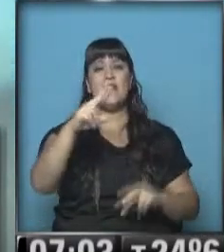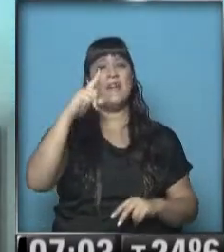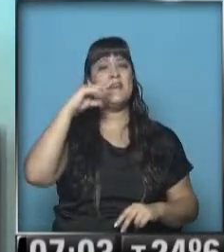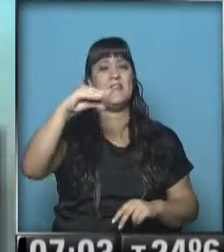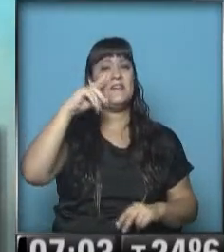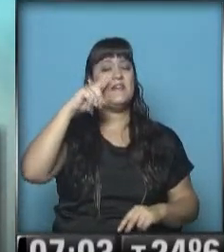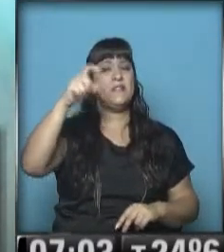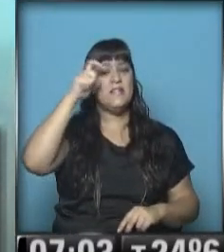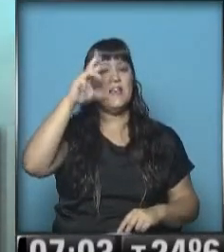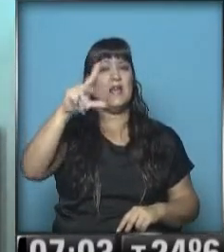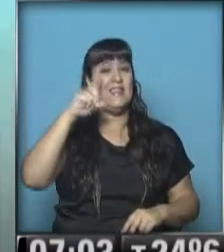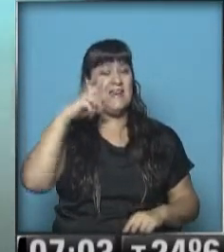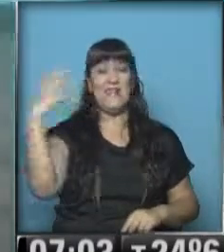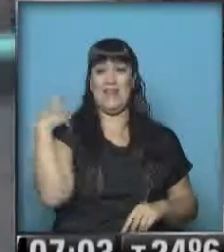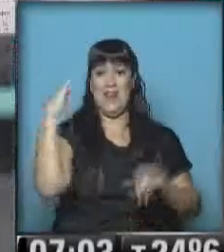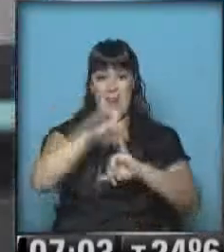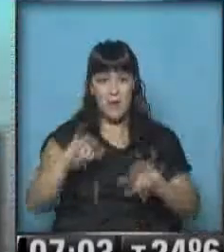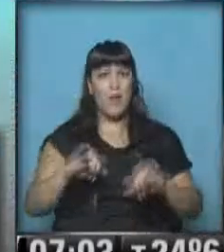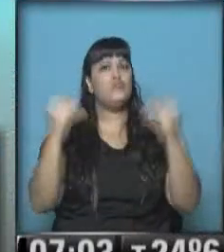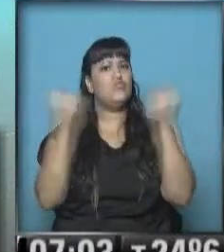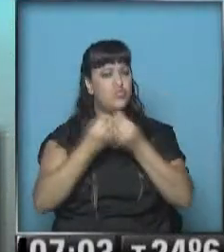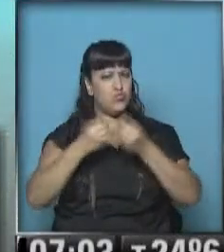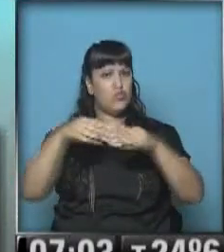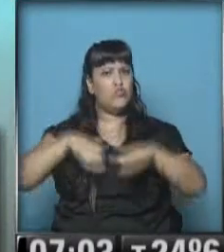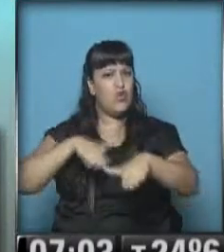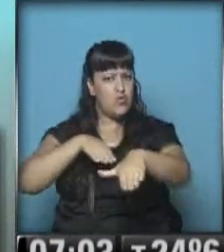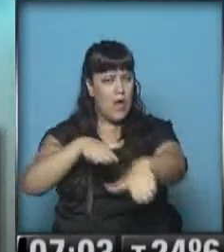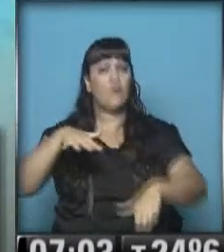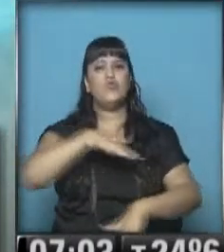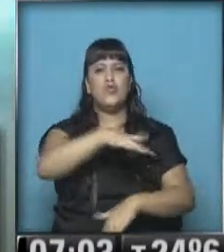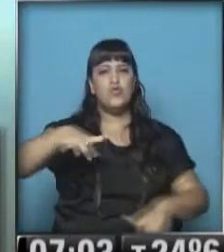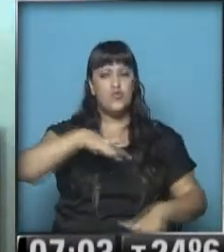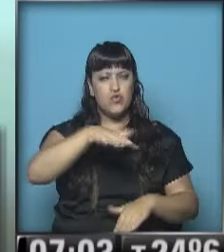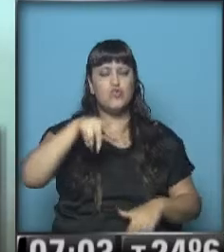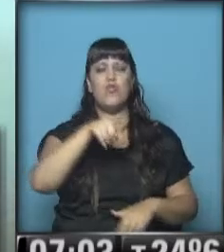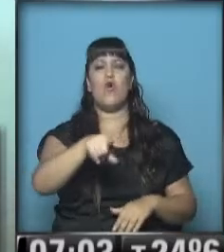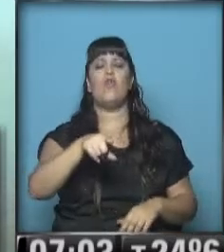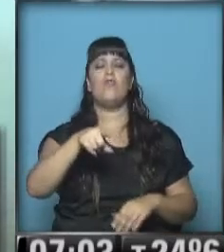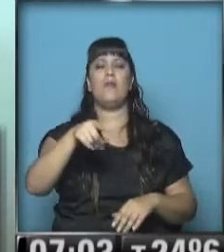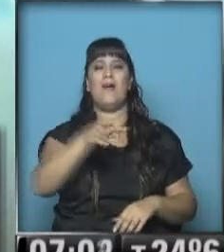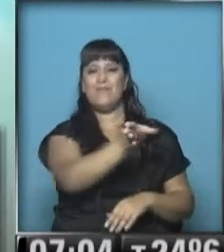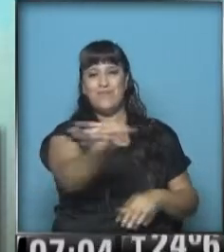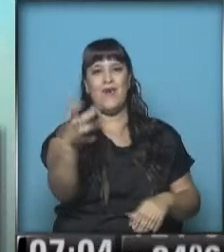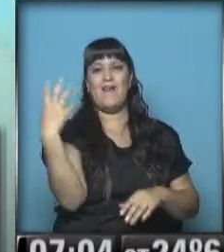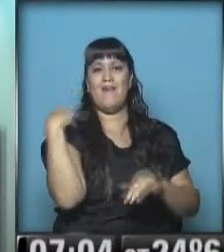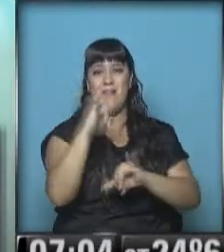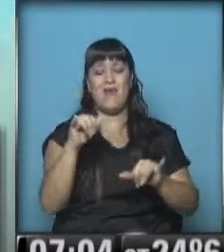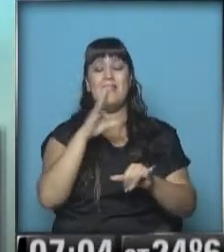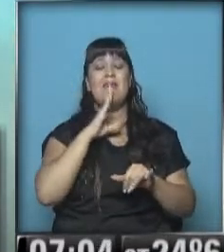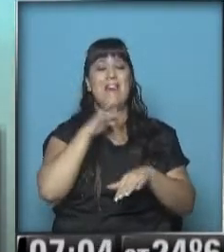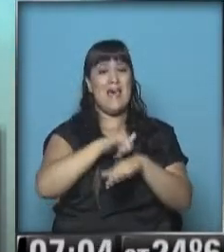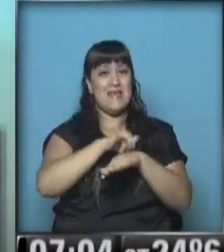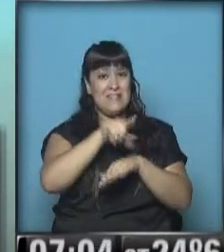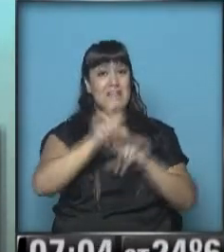Riquieri General Paz, cargada ya desde la zona de confluencia con la avenida General Paz, desde Ezeiza y